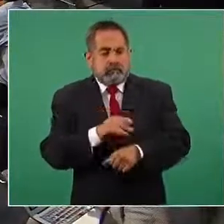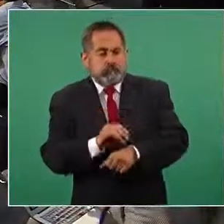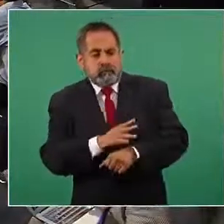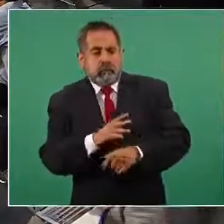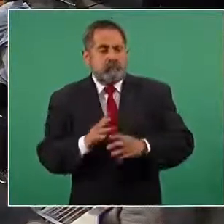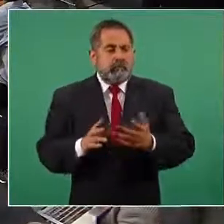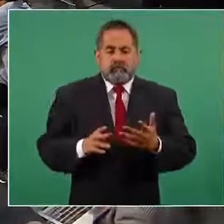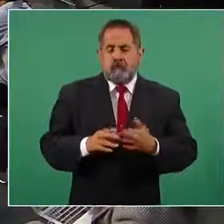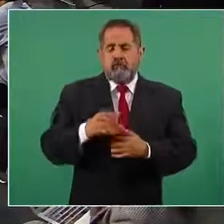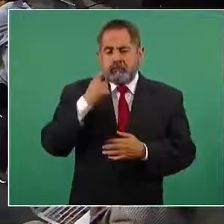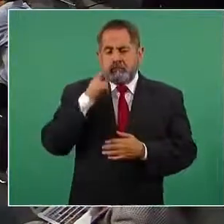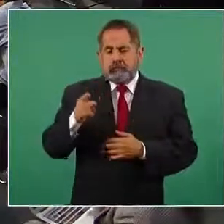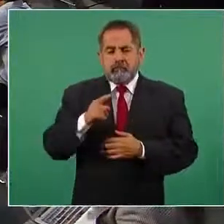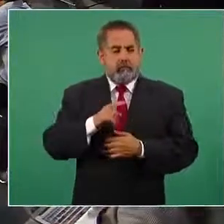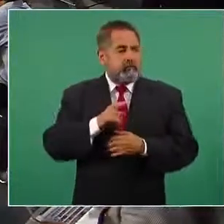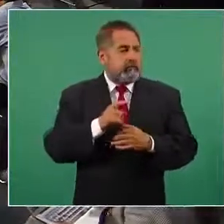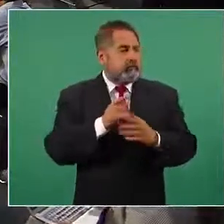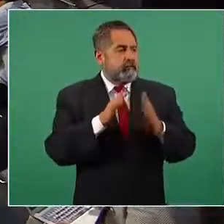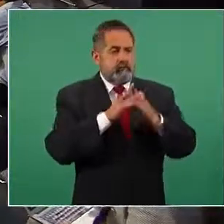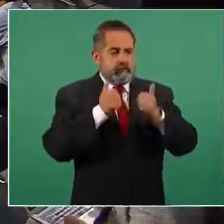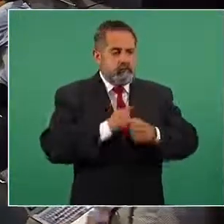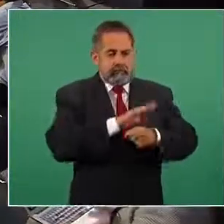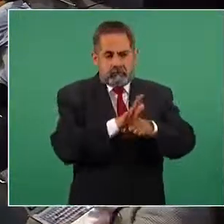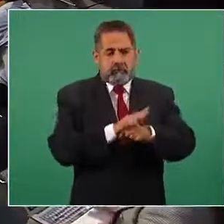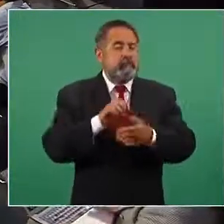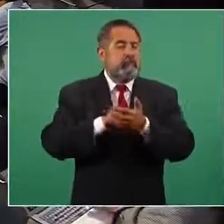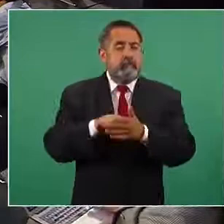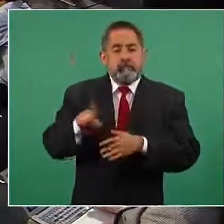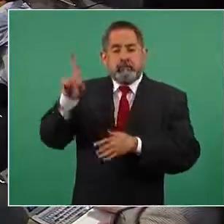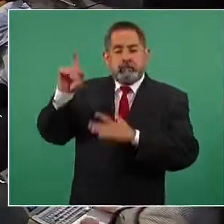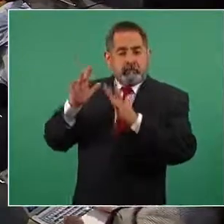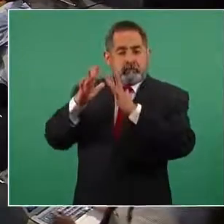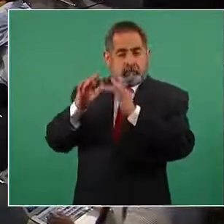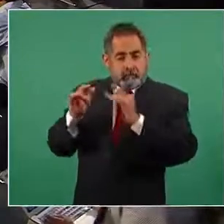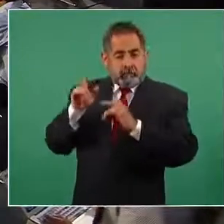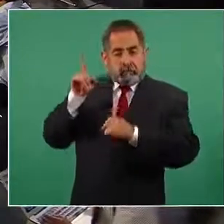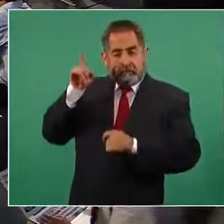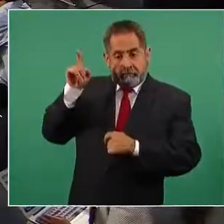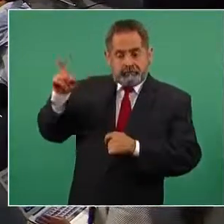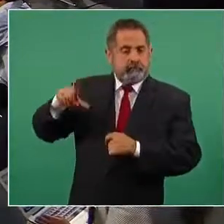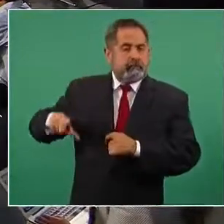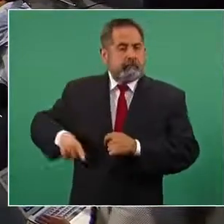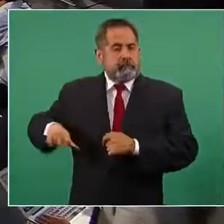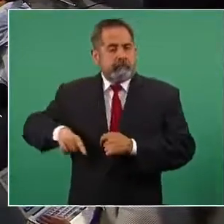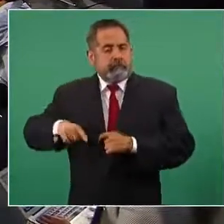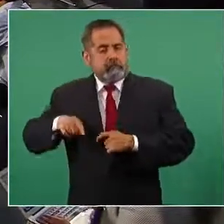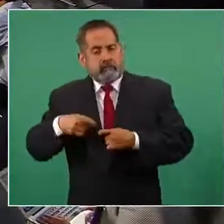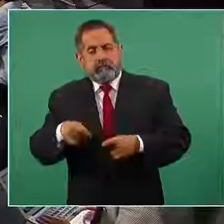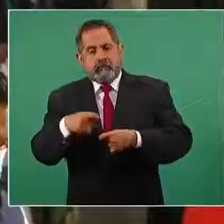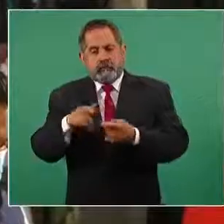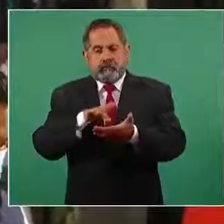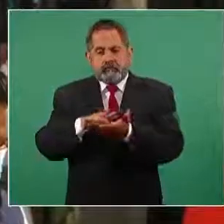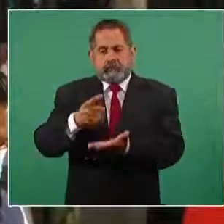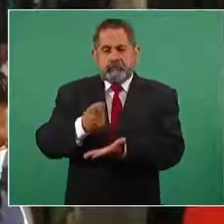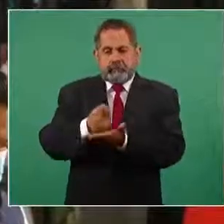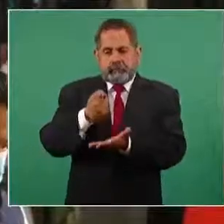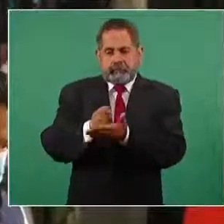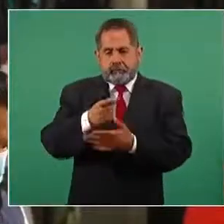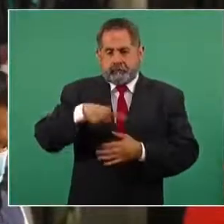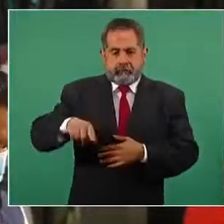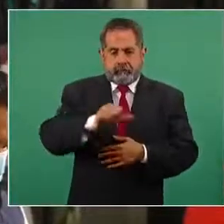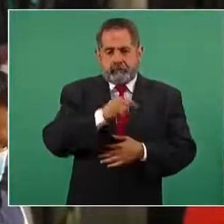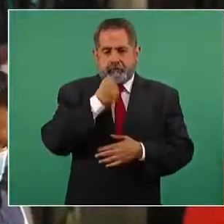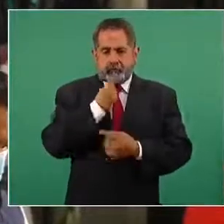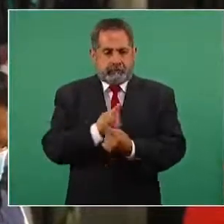el confinamiento? En Francia hay programas donde el gobierno está ayudando con terapias a los niños que